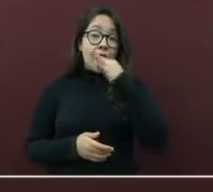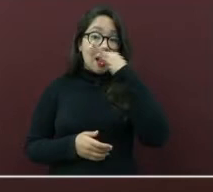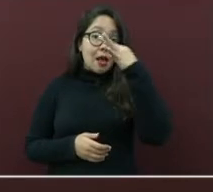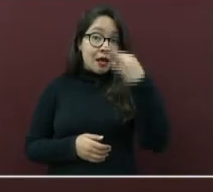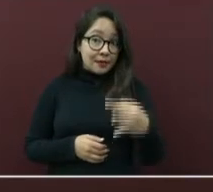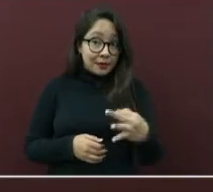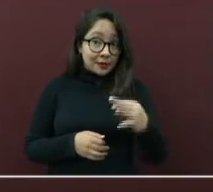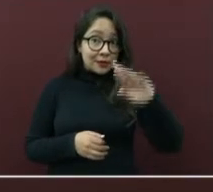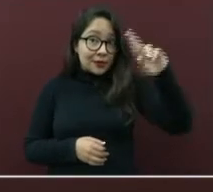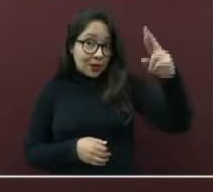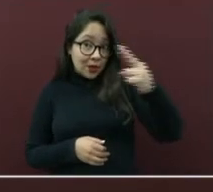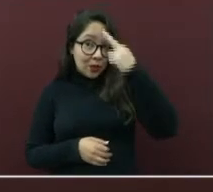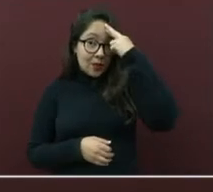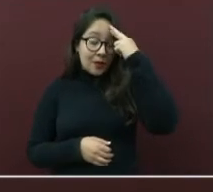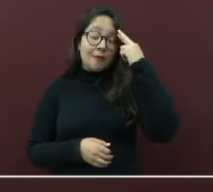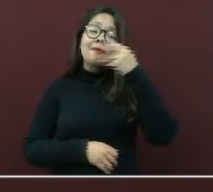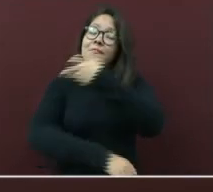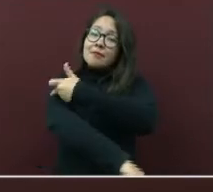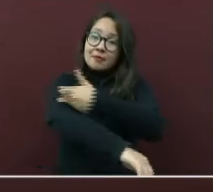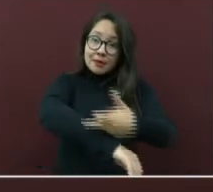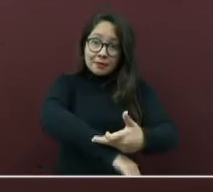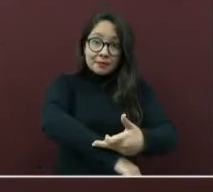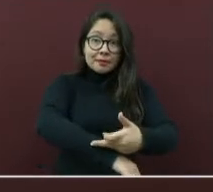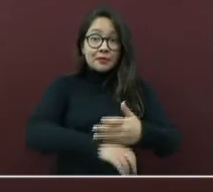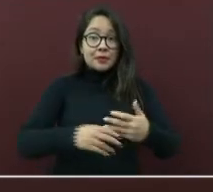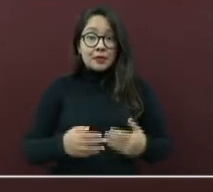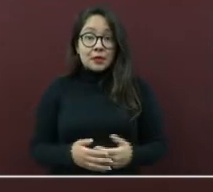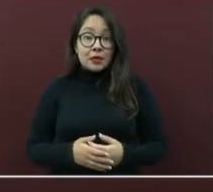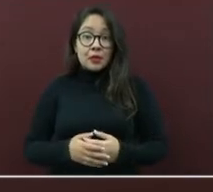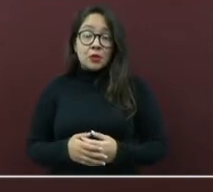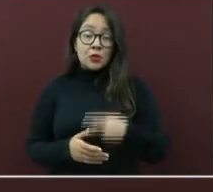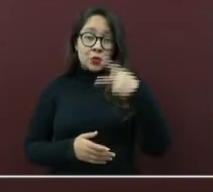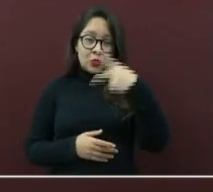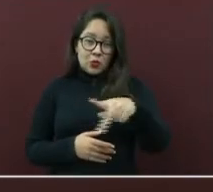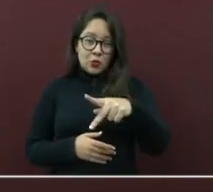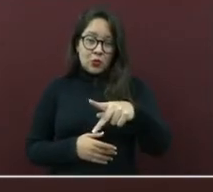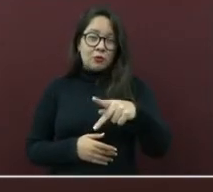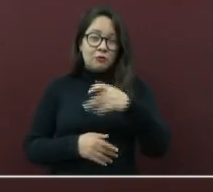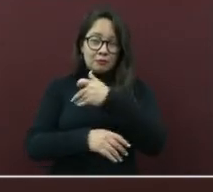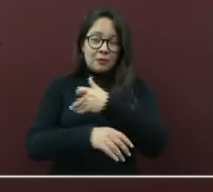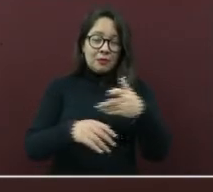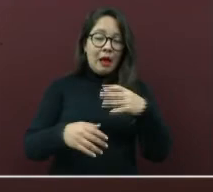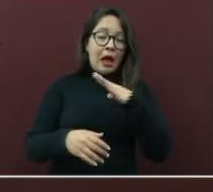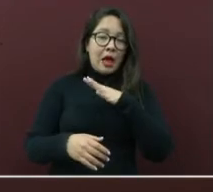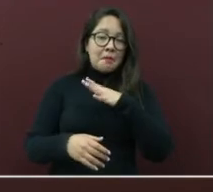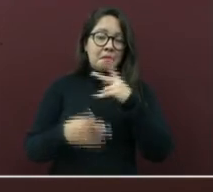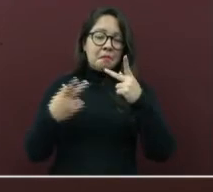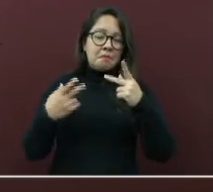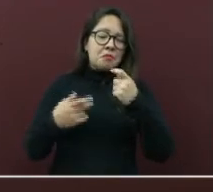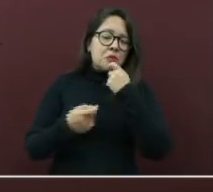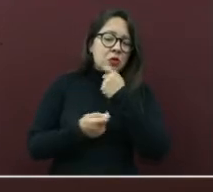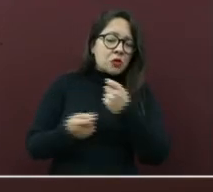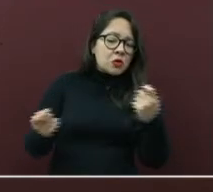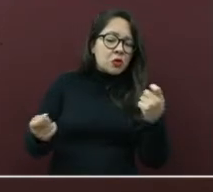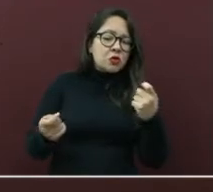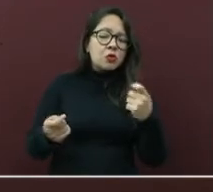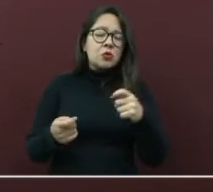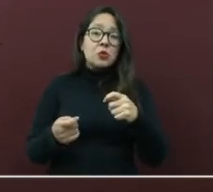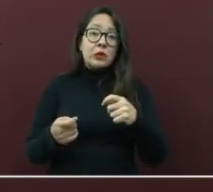a las familias que tienen entre sus integrantes a menores de edad con